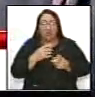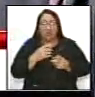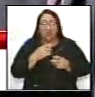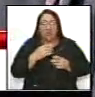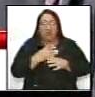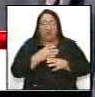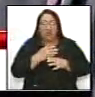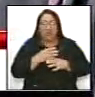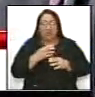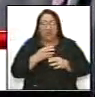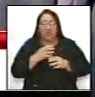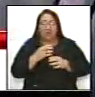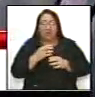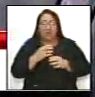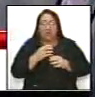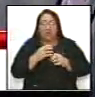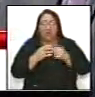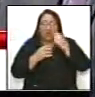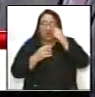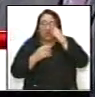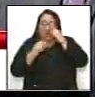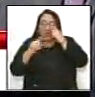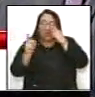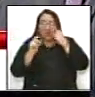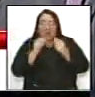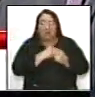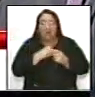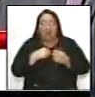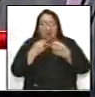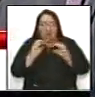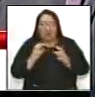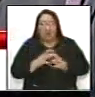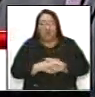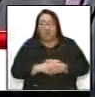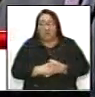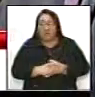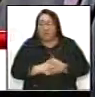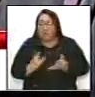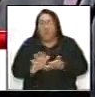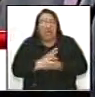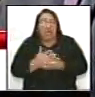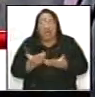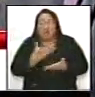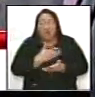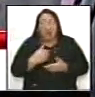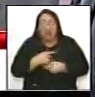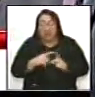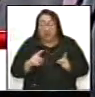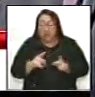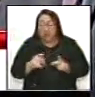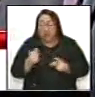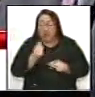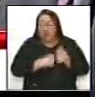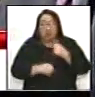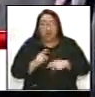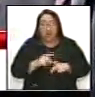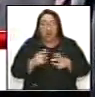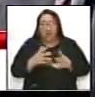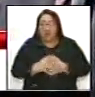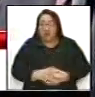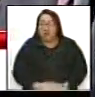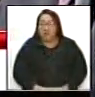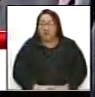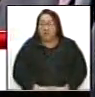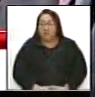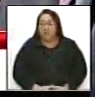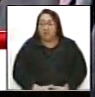intervenciones policiales. Tampoco está presente el Ministerio Público, no hay nadie, presidente, y sin embargo sufren ese daño.